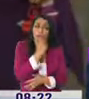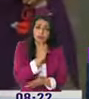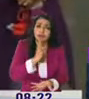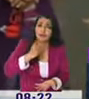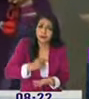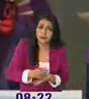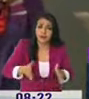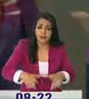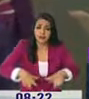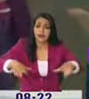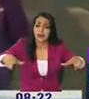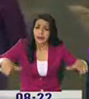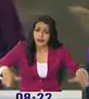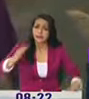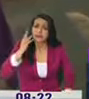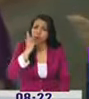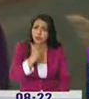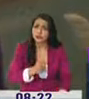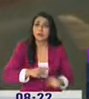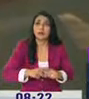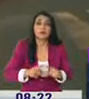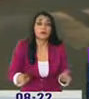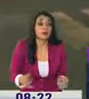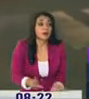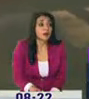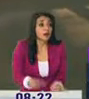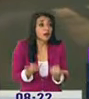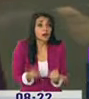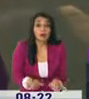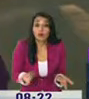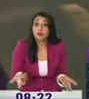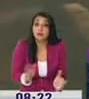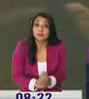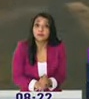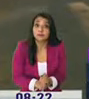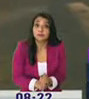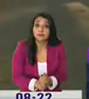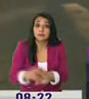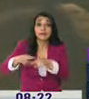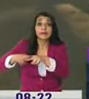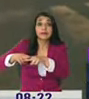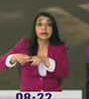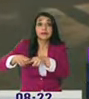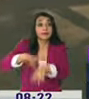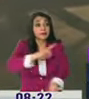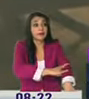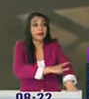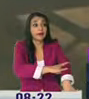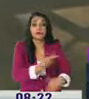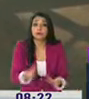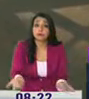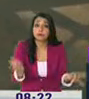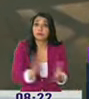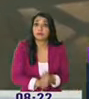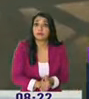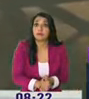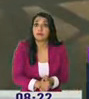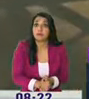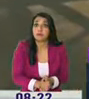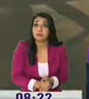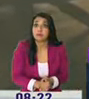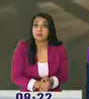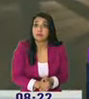calle, amplia, grande. Y que es ahora una letrina de los taxistas y de todo el que necesita. Alguna vez